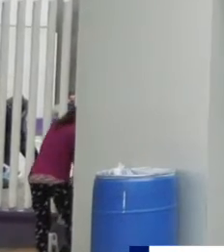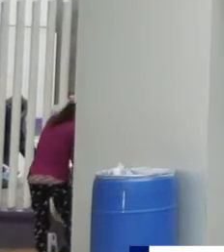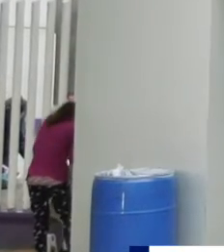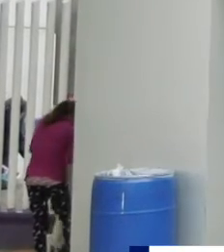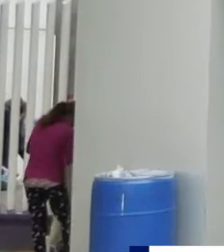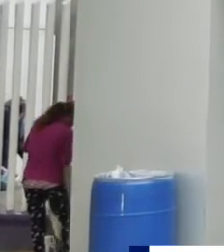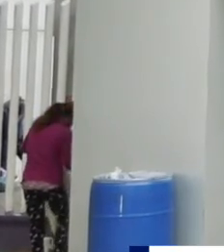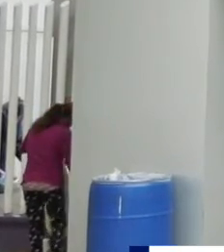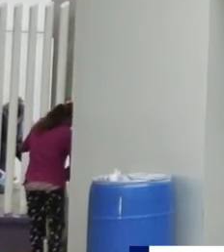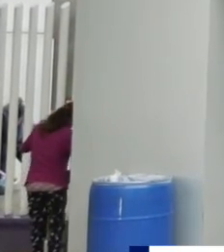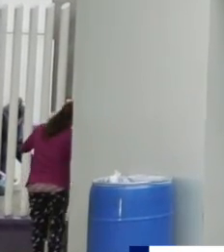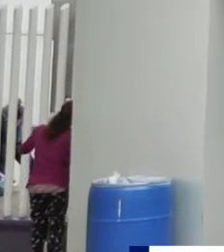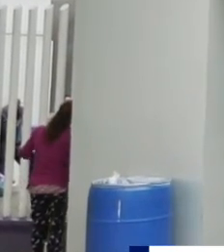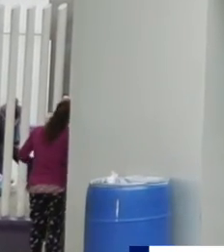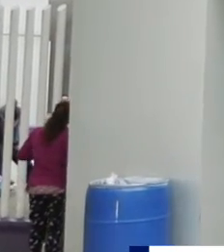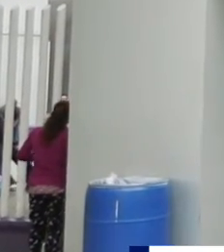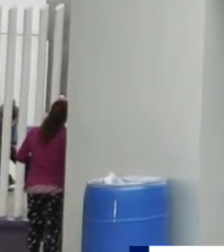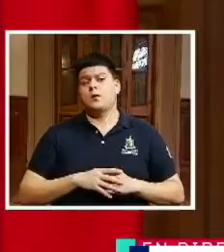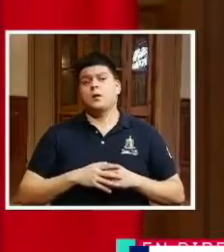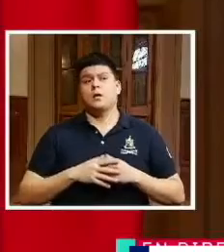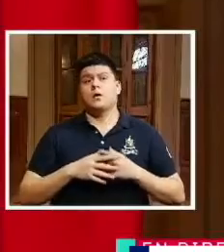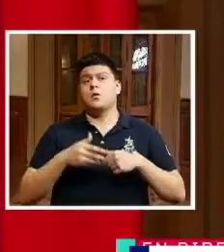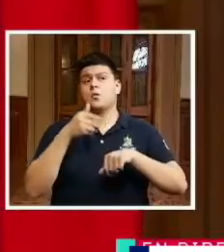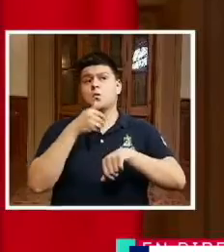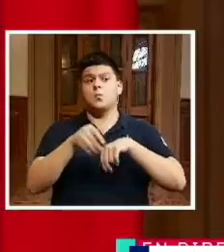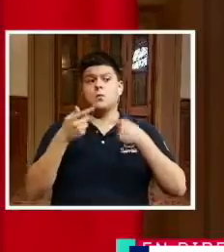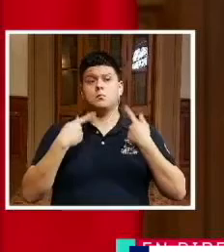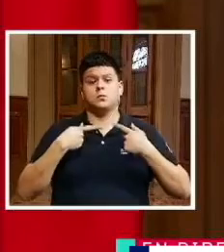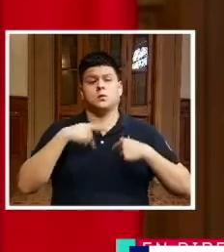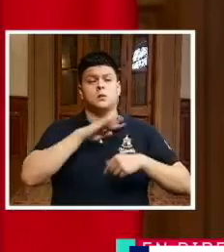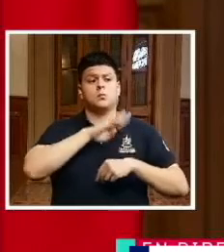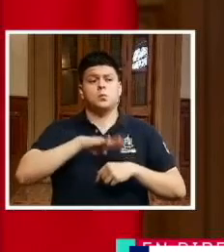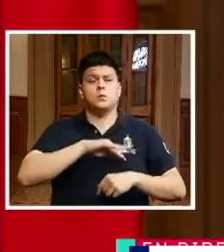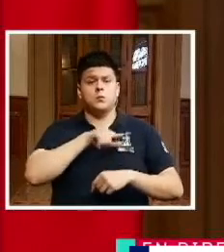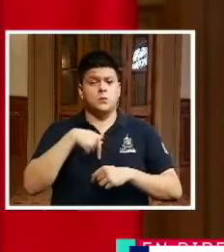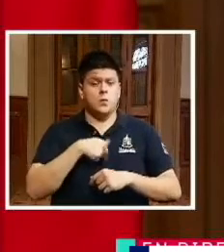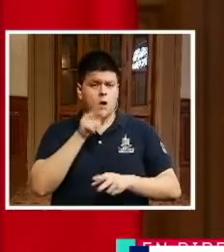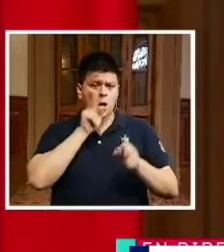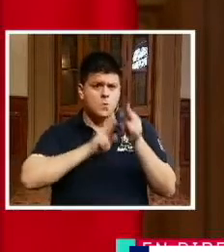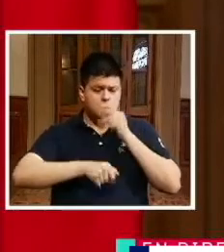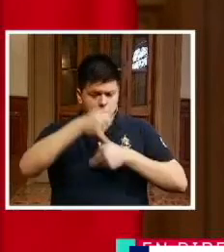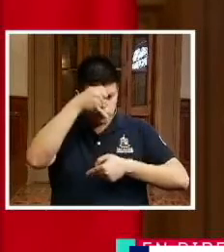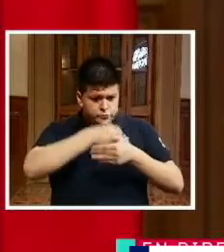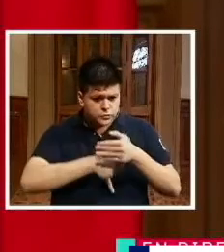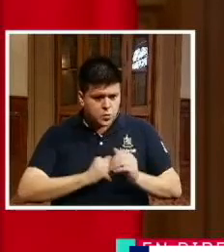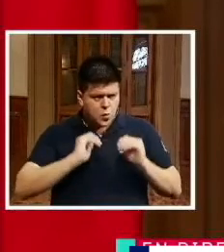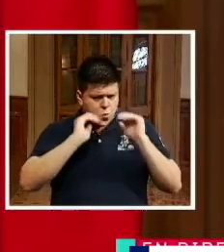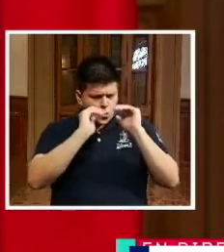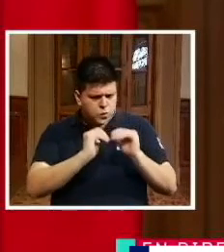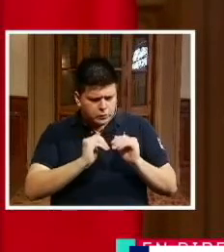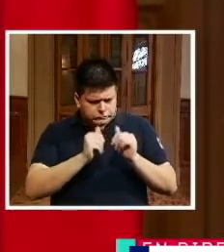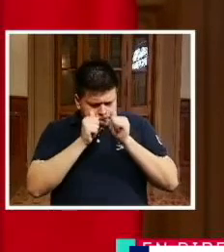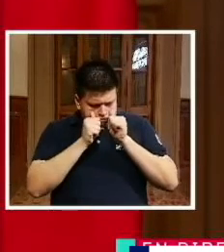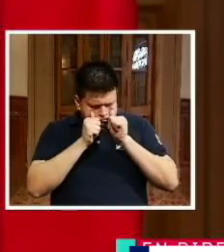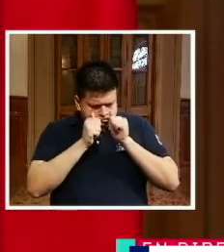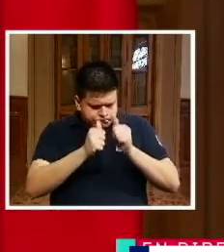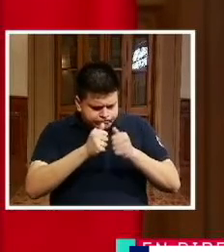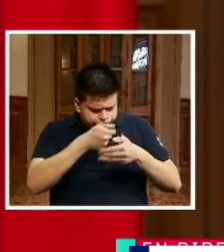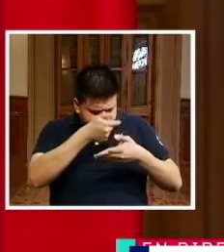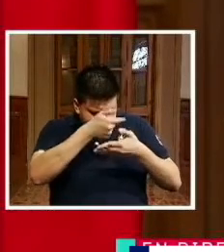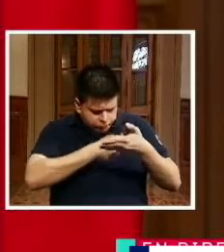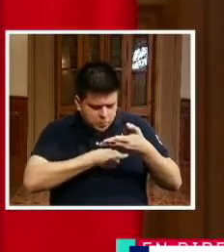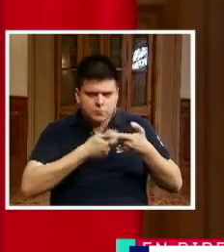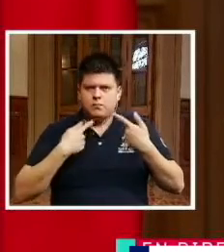que ayude a bajar los índices de muerte hay que analizar con con mucho cuidado la cifra de